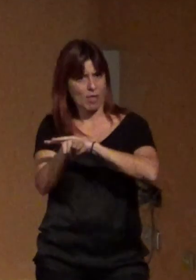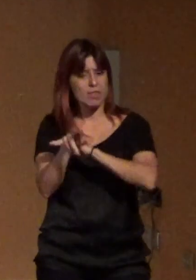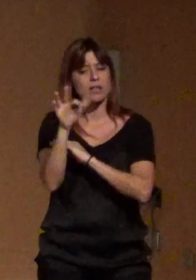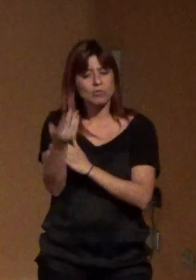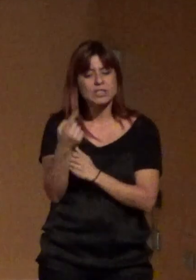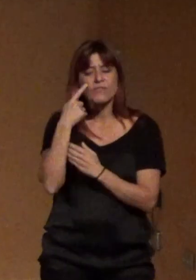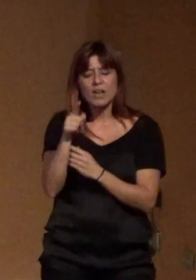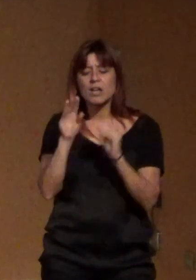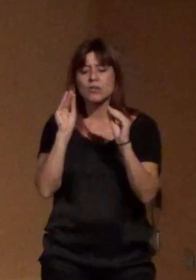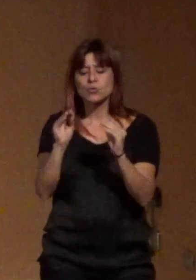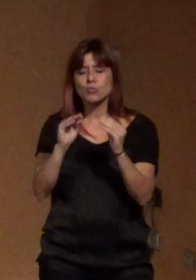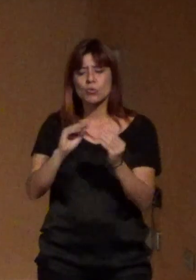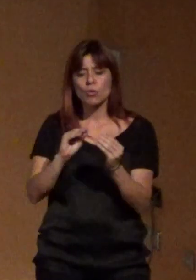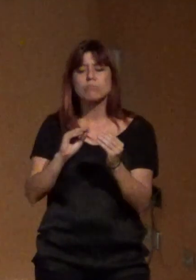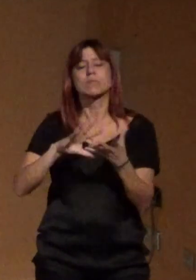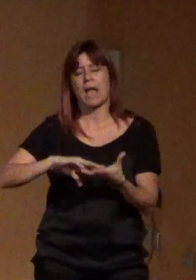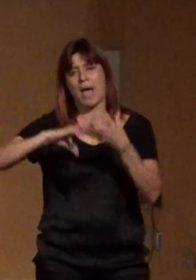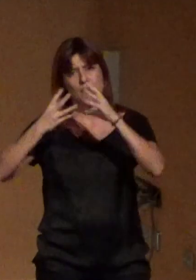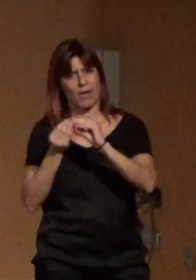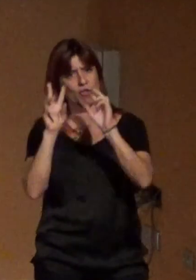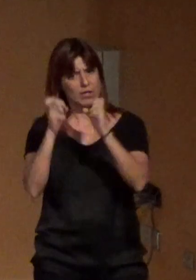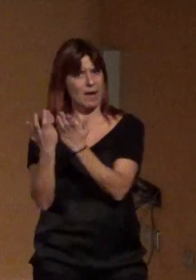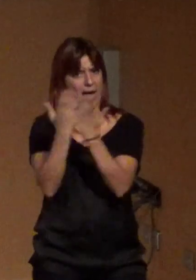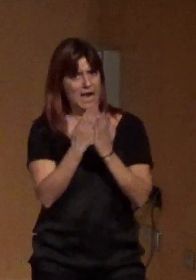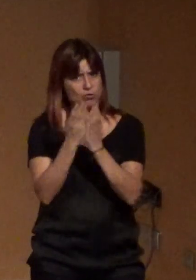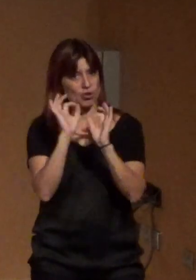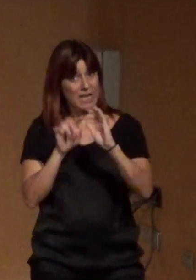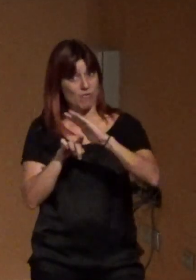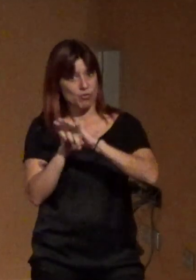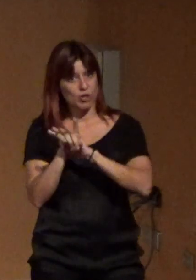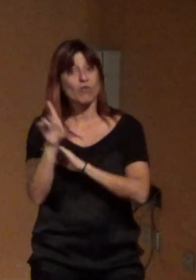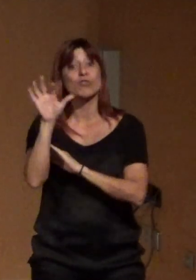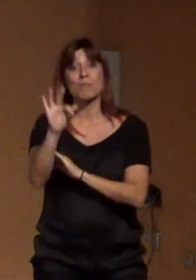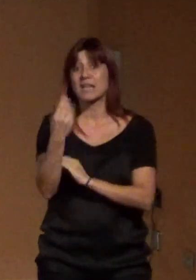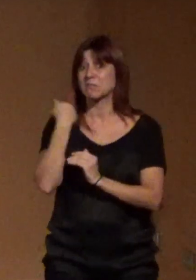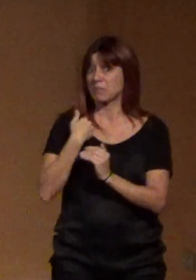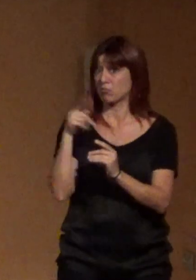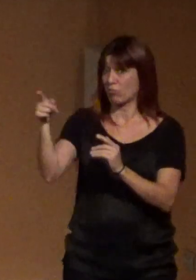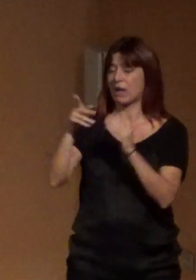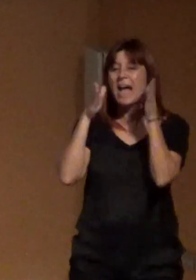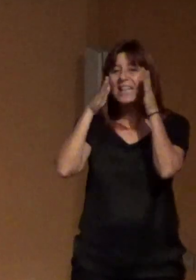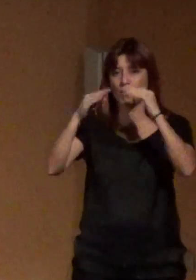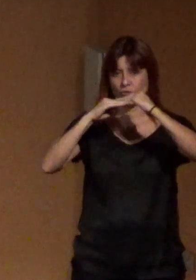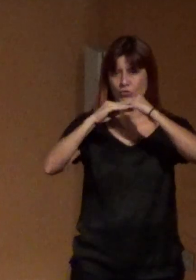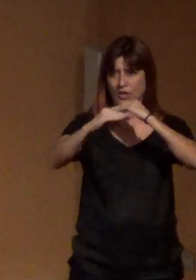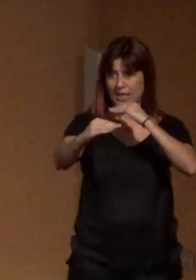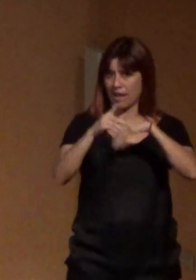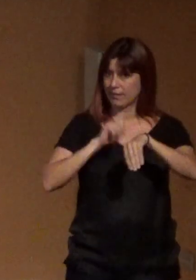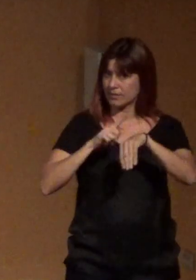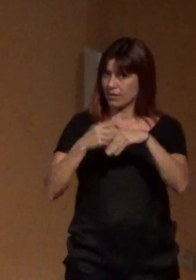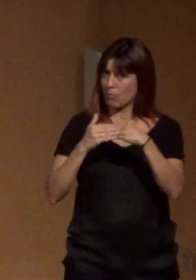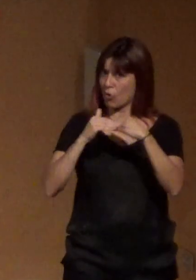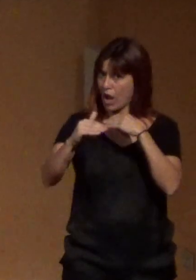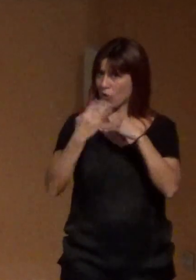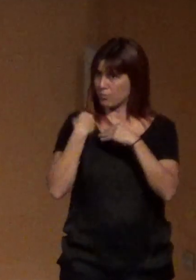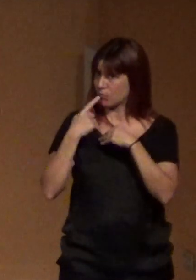los estudios de funciones ejecutivas que se han puesto aquí antes muy bien. Primero con el CPT, la función sostenida, con la X, la Y, que hay que marcar con la